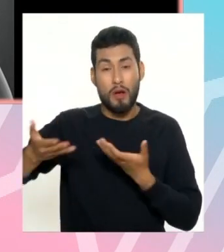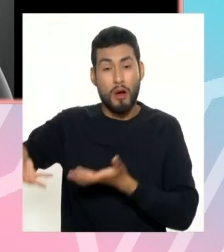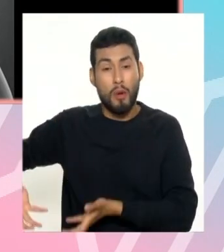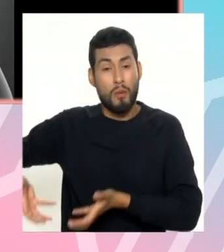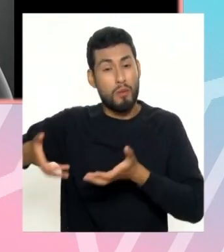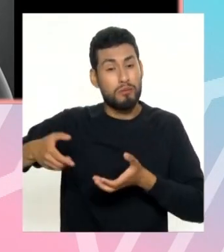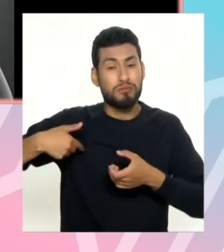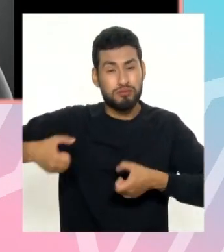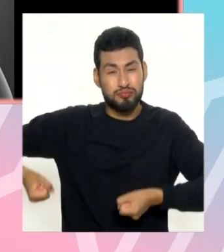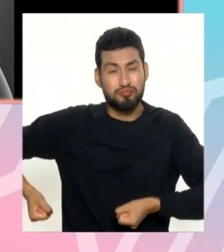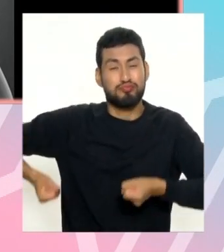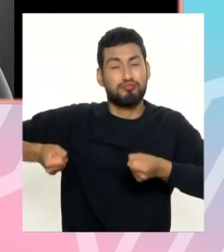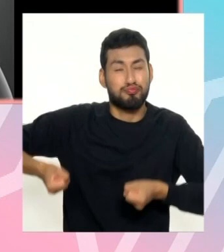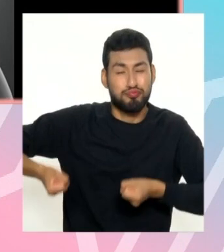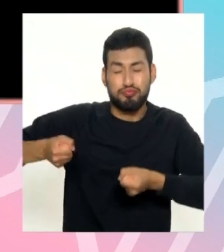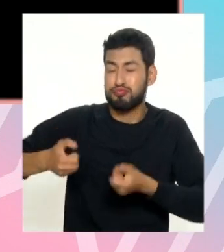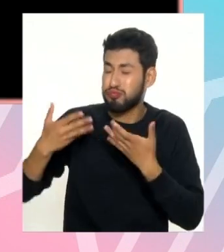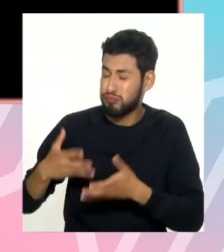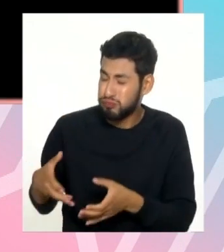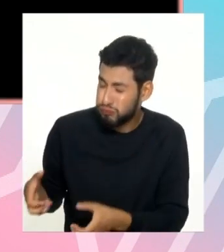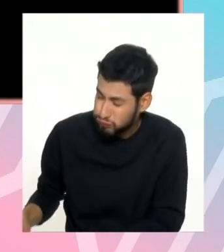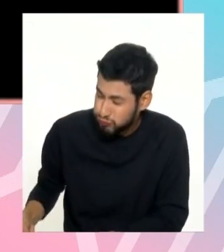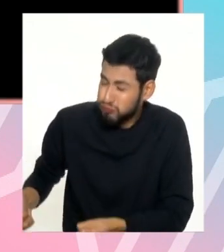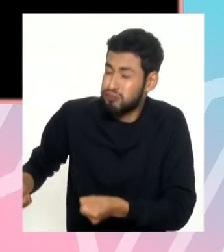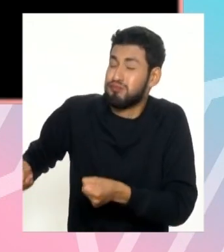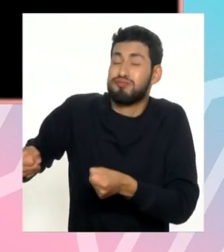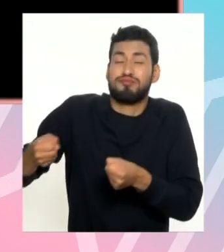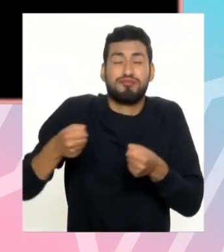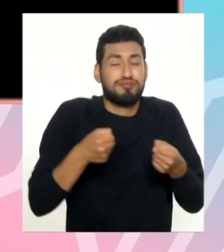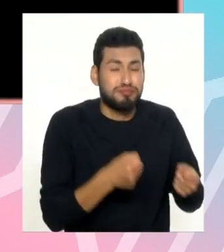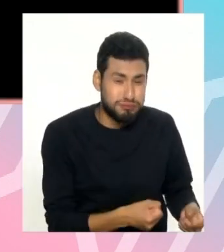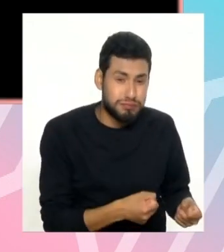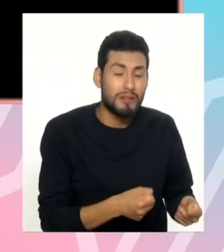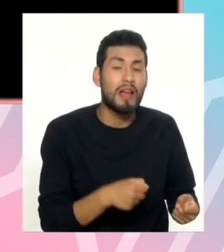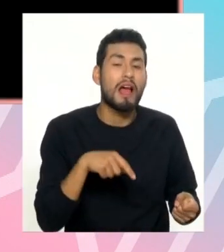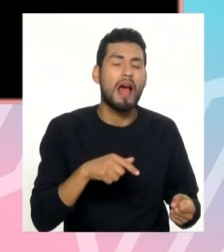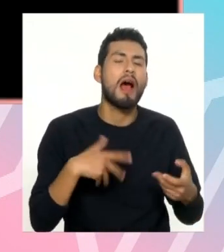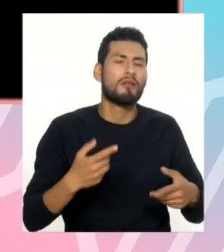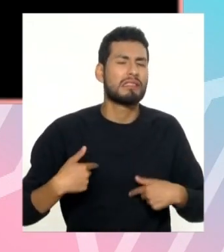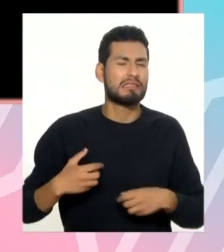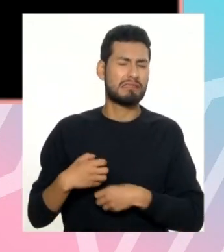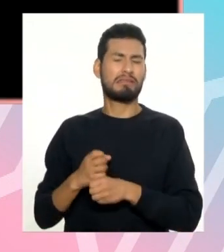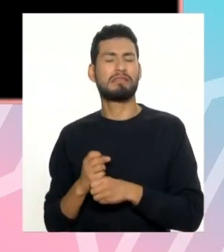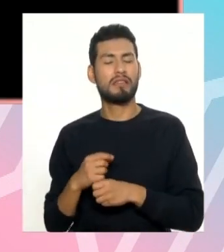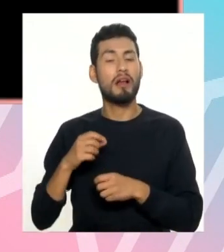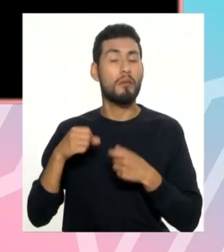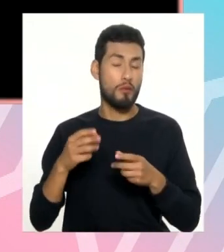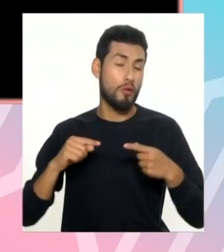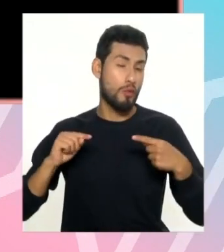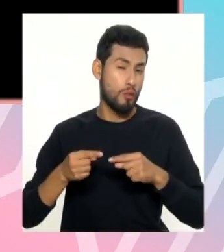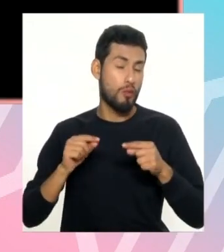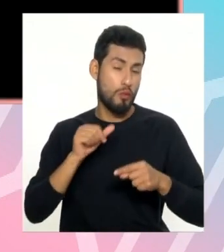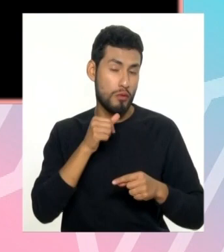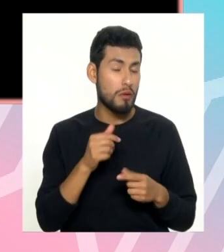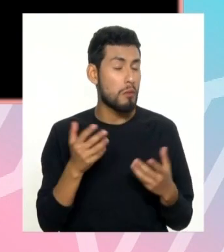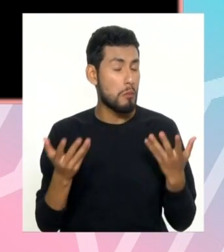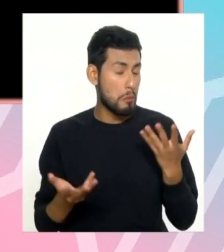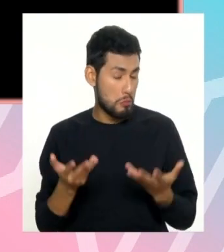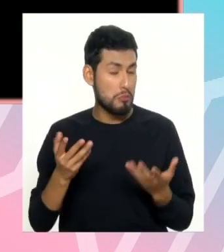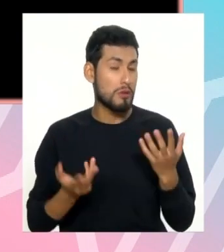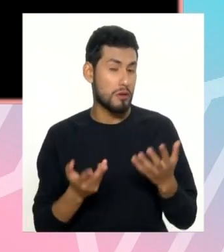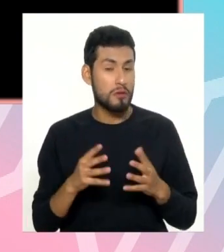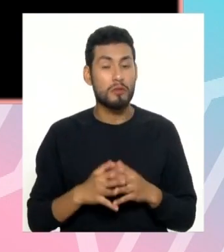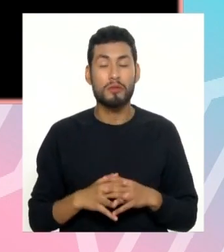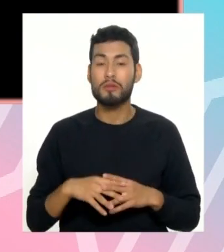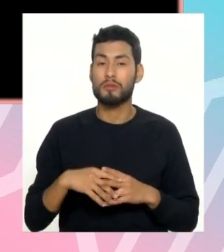esfuerzo que ha hecho, simplemente ha desencadenado una contractura muscular y esto está generando un proceso doloroso. Tranquilamente podría ser, como